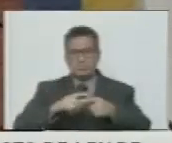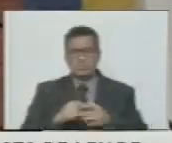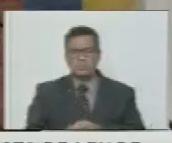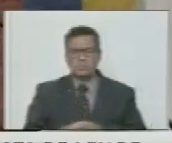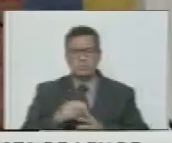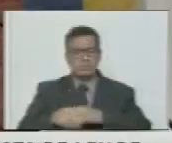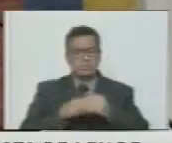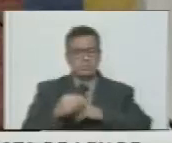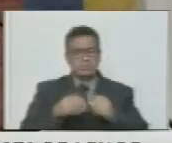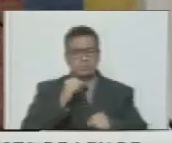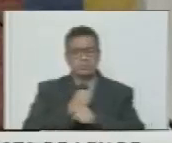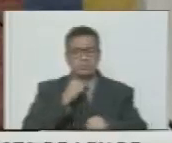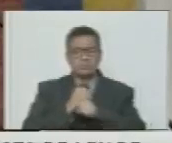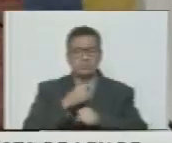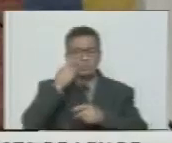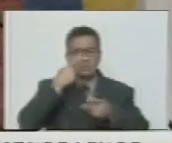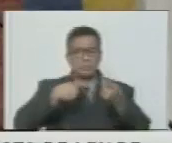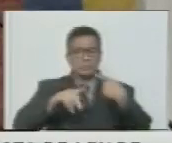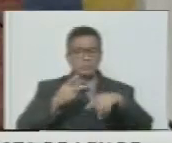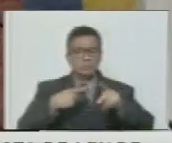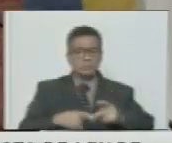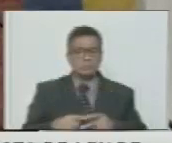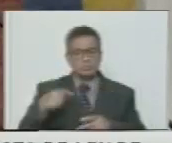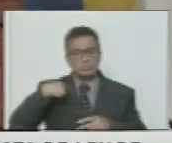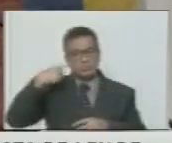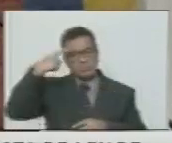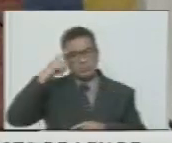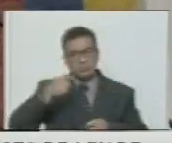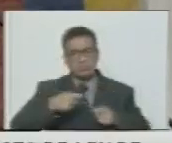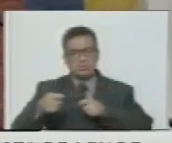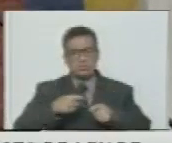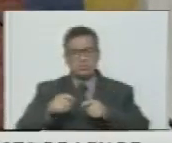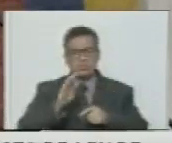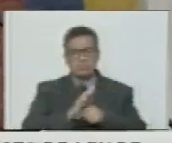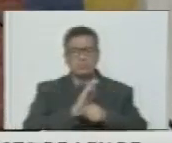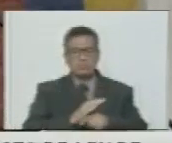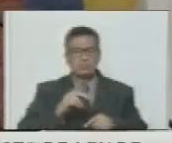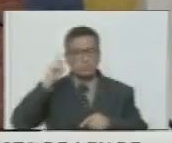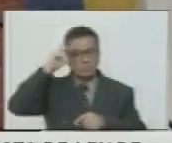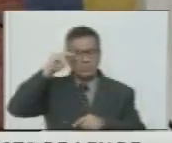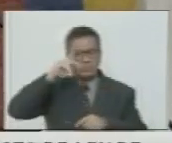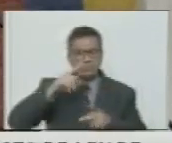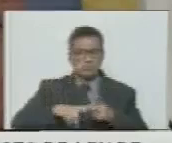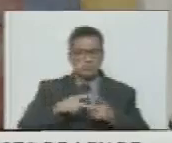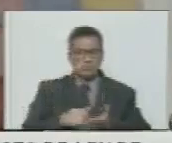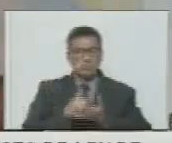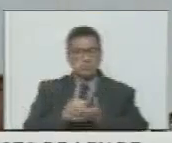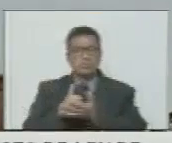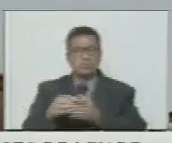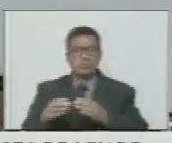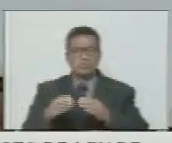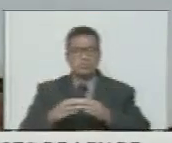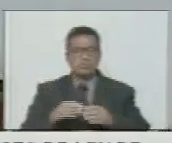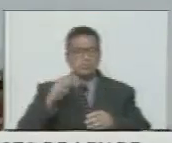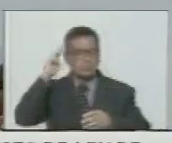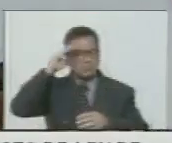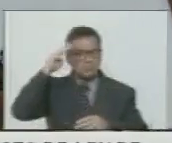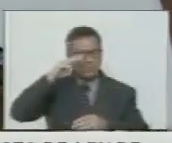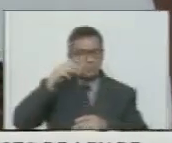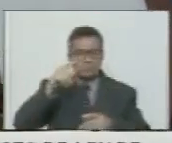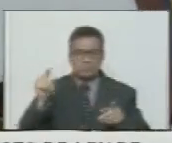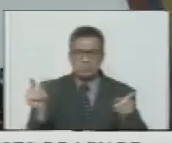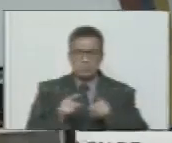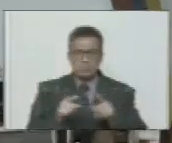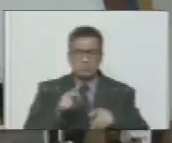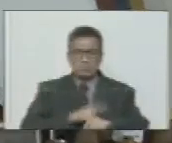1. Ejerza funciones públicas, salvo que se trate de cargos docentes, asistenciales o de